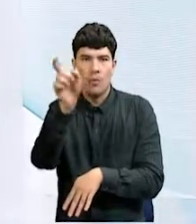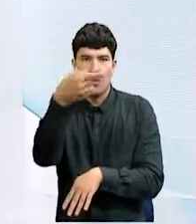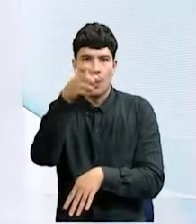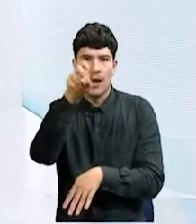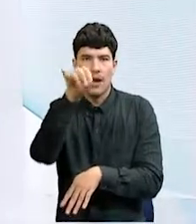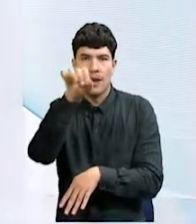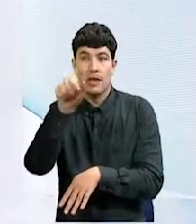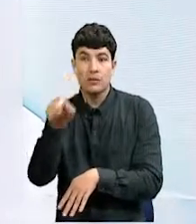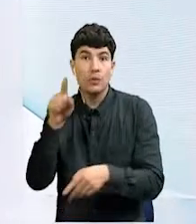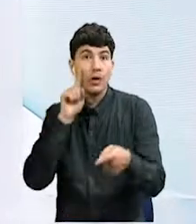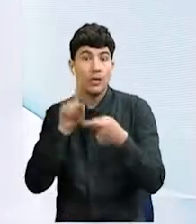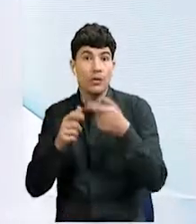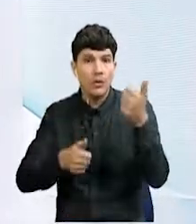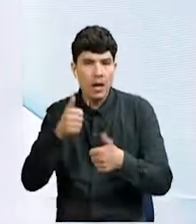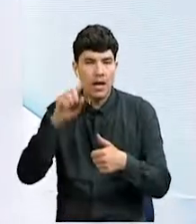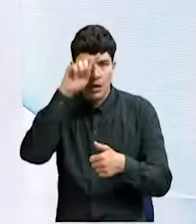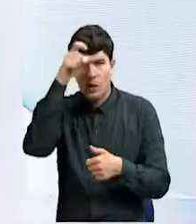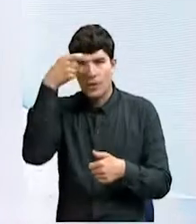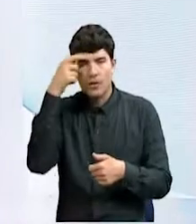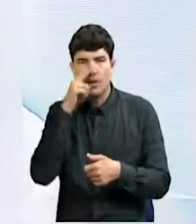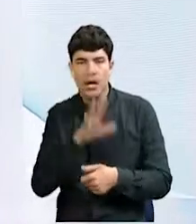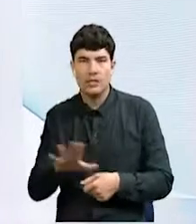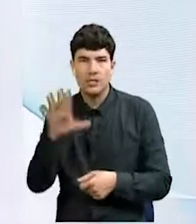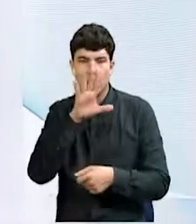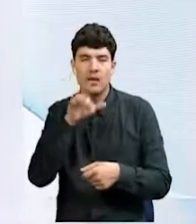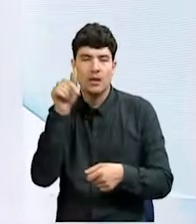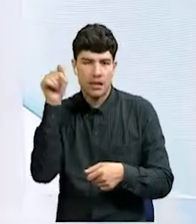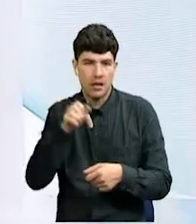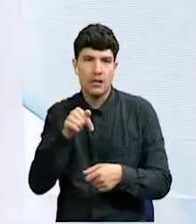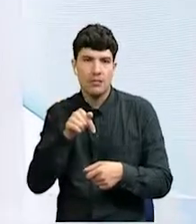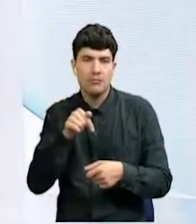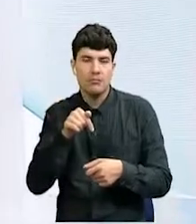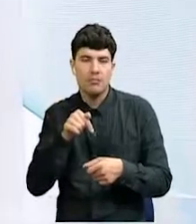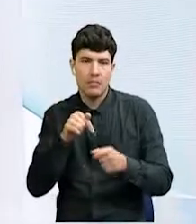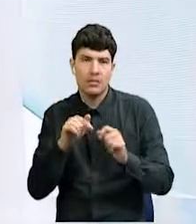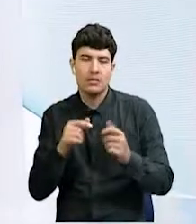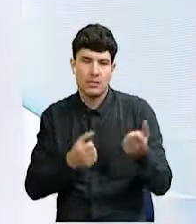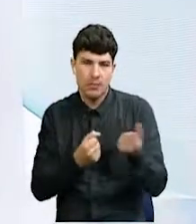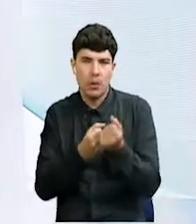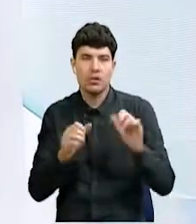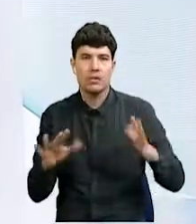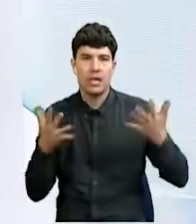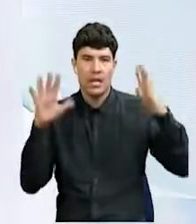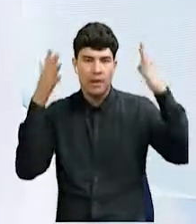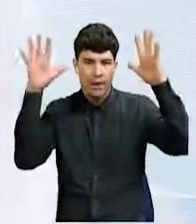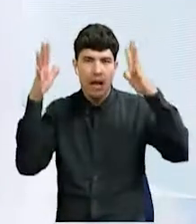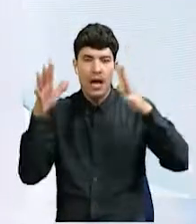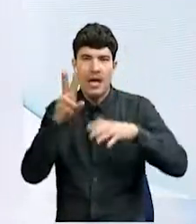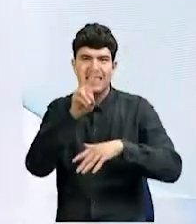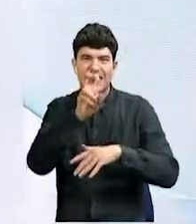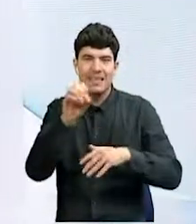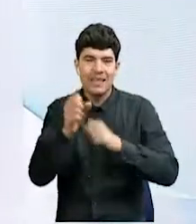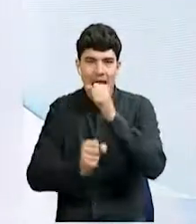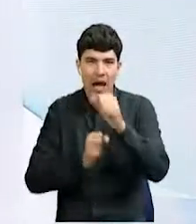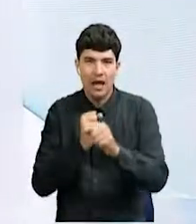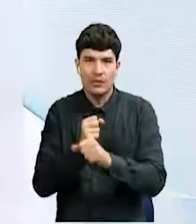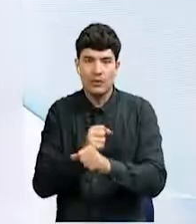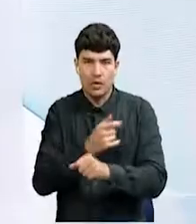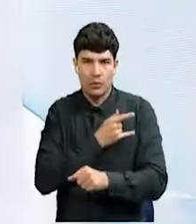que el gobierno nacional se vincule a la conmemoración de los 70 años de existencia de la Universidad Industrial de Santander en marzo del